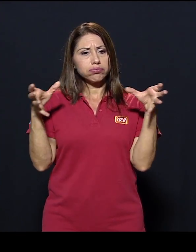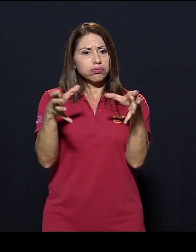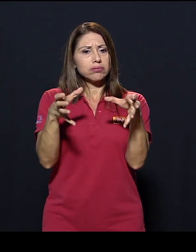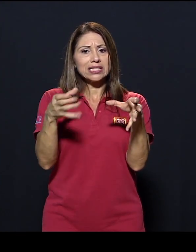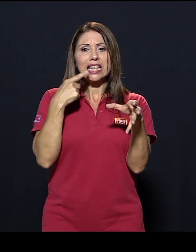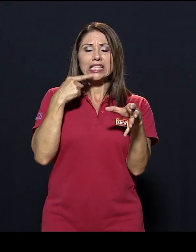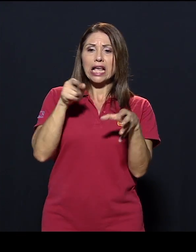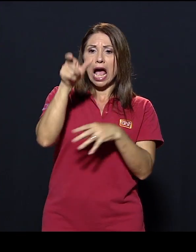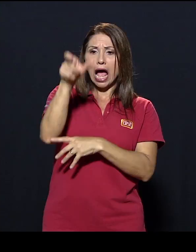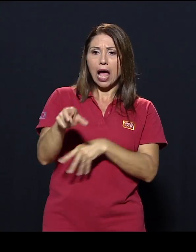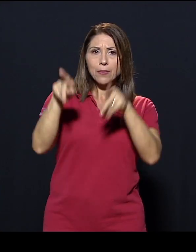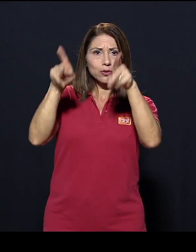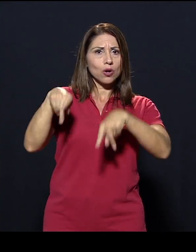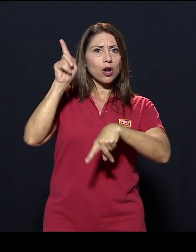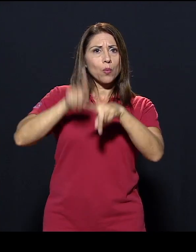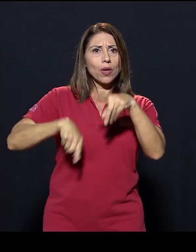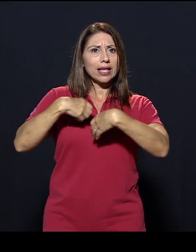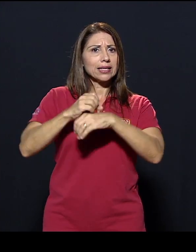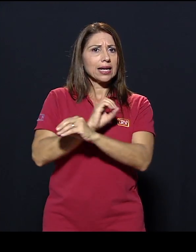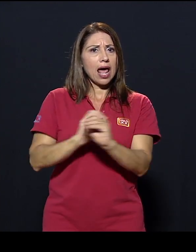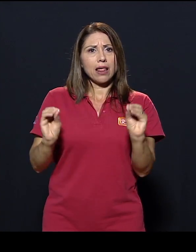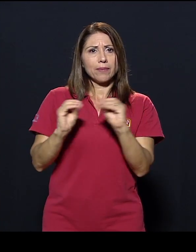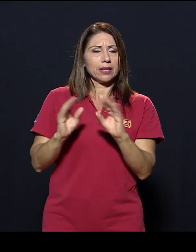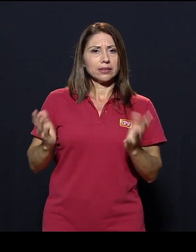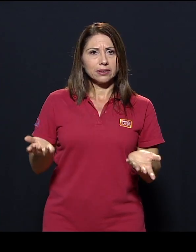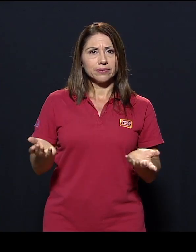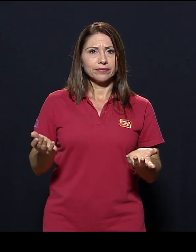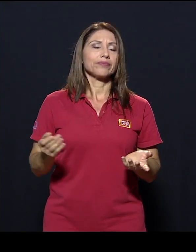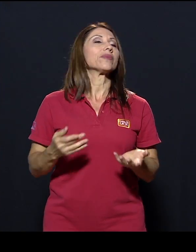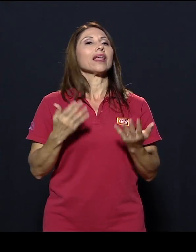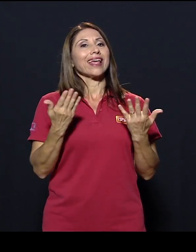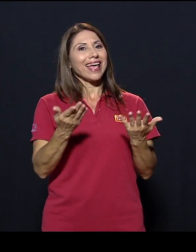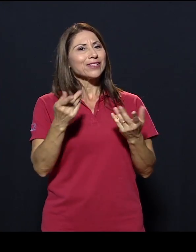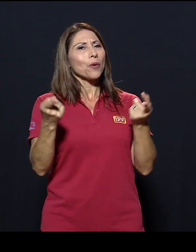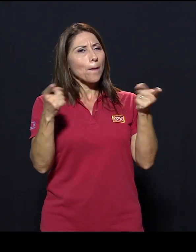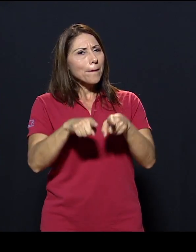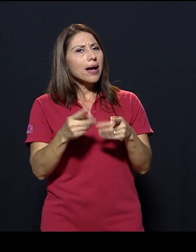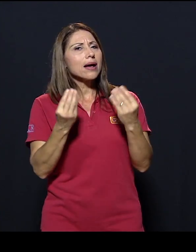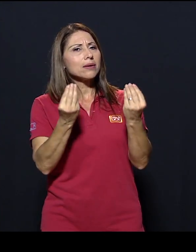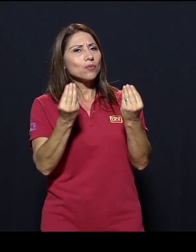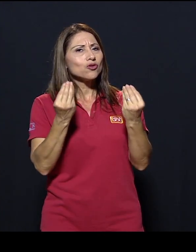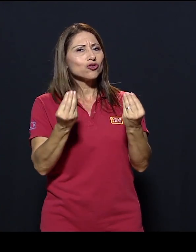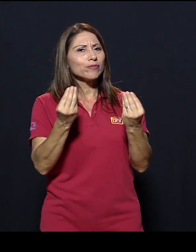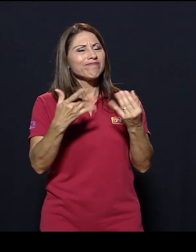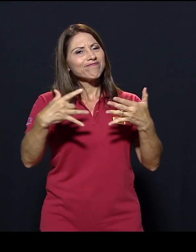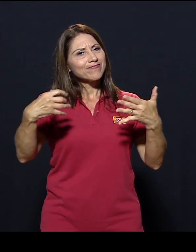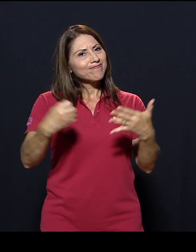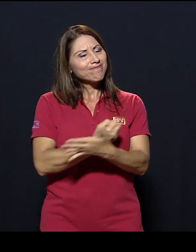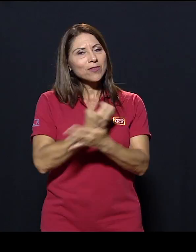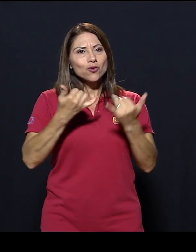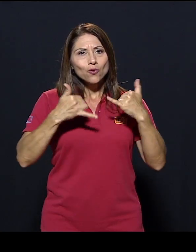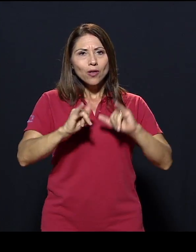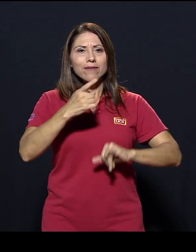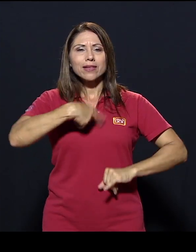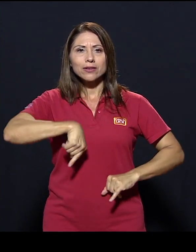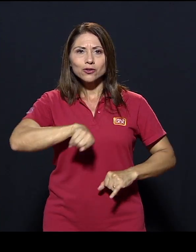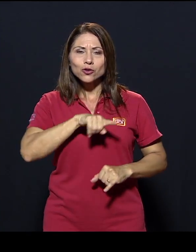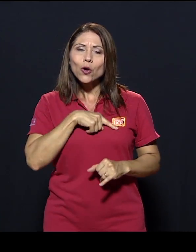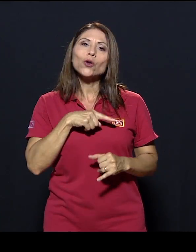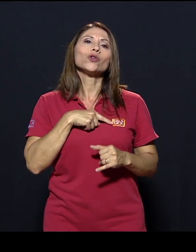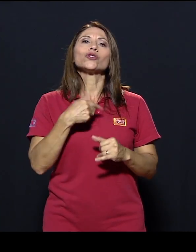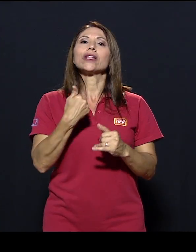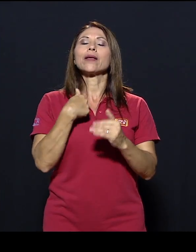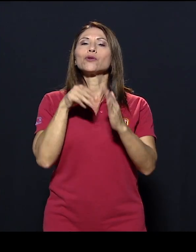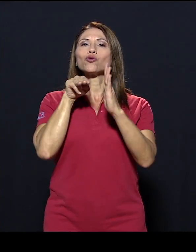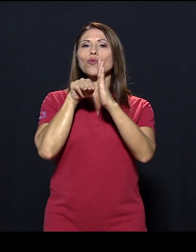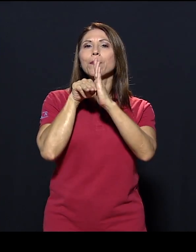persona, ¿verdad? En términos generales de que no puede hacer entonces nada más. Sí se da mucho, ¿verdad? Porque todavía, lamentablemente,